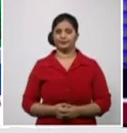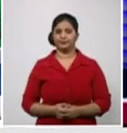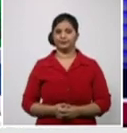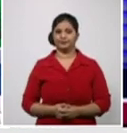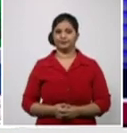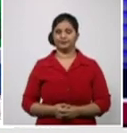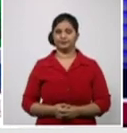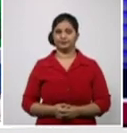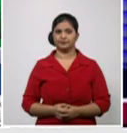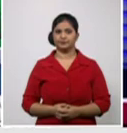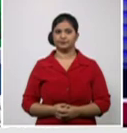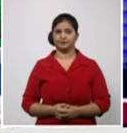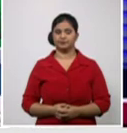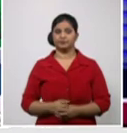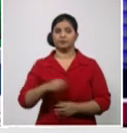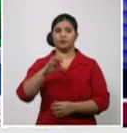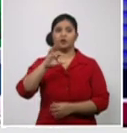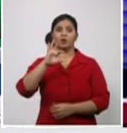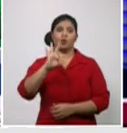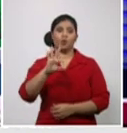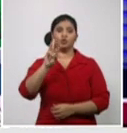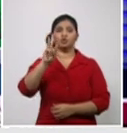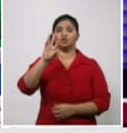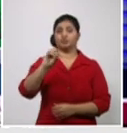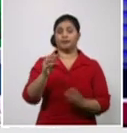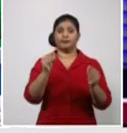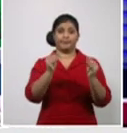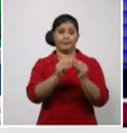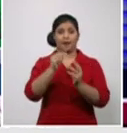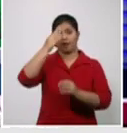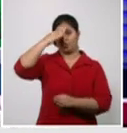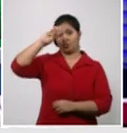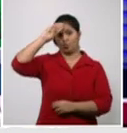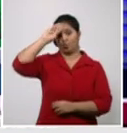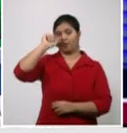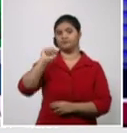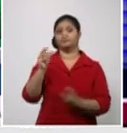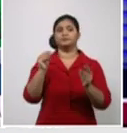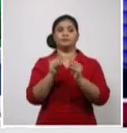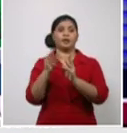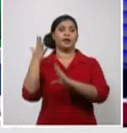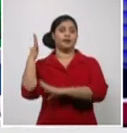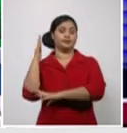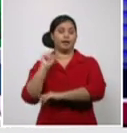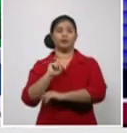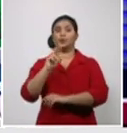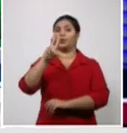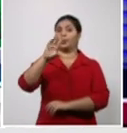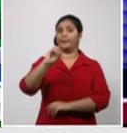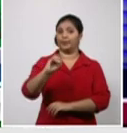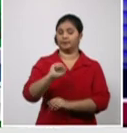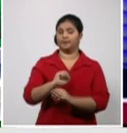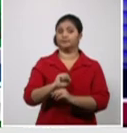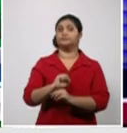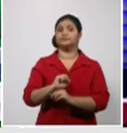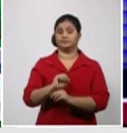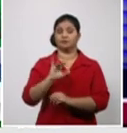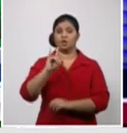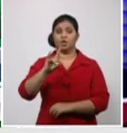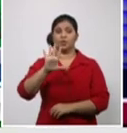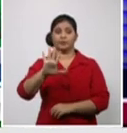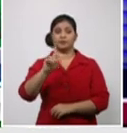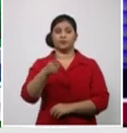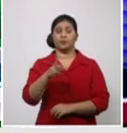830 autóctonos y 20 importados. El 95,2%, ya lo habíamos comentado